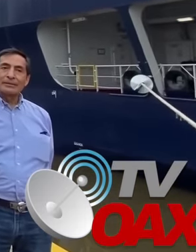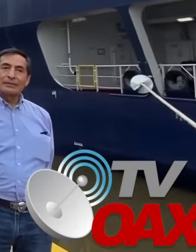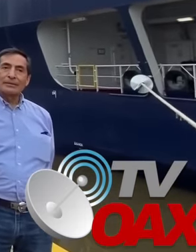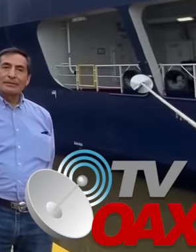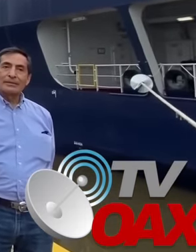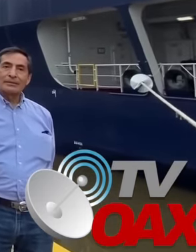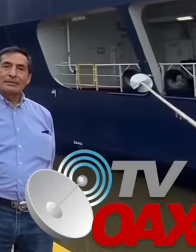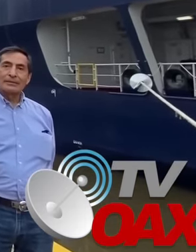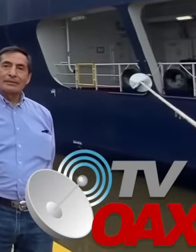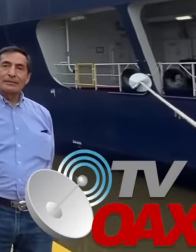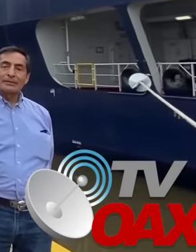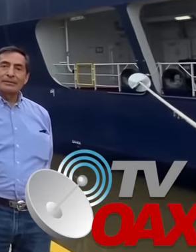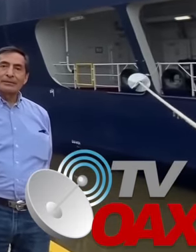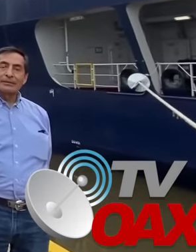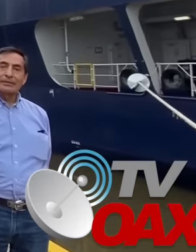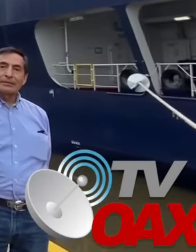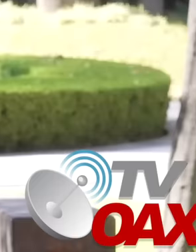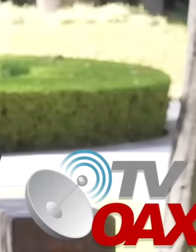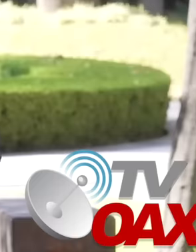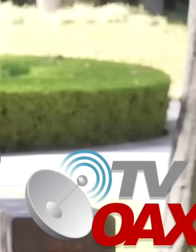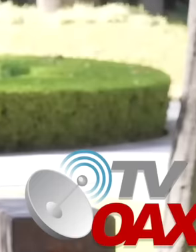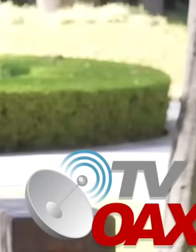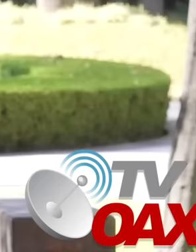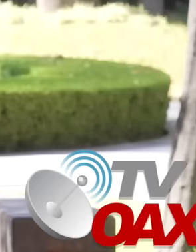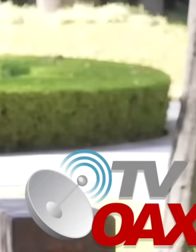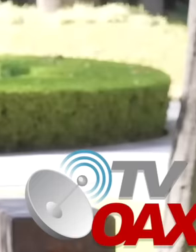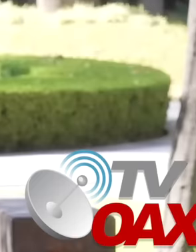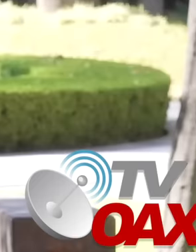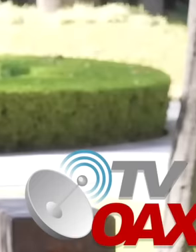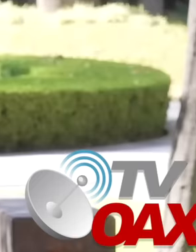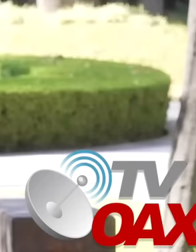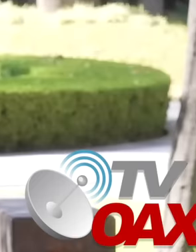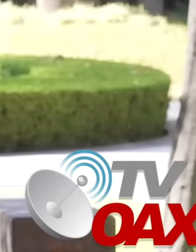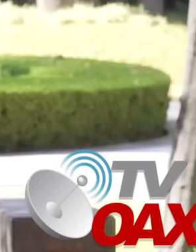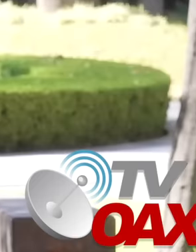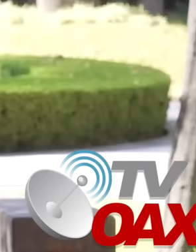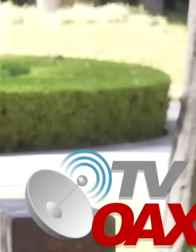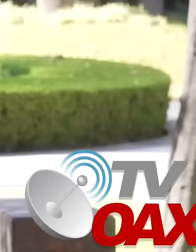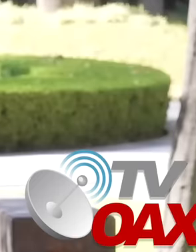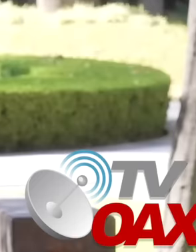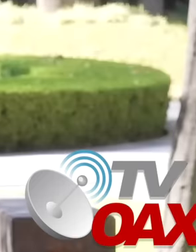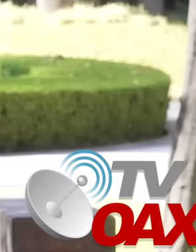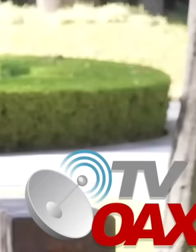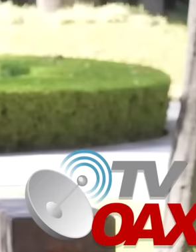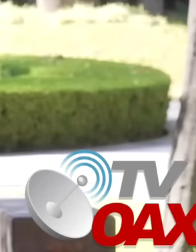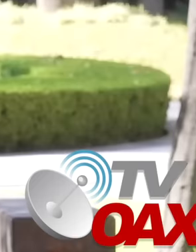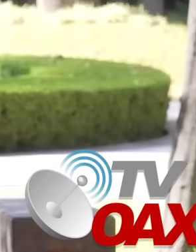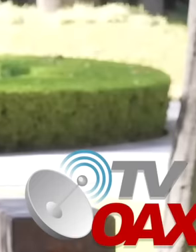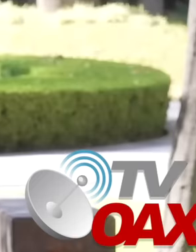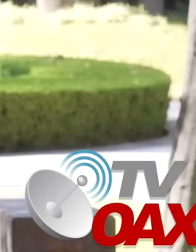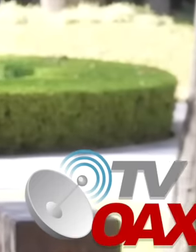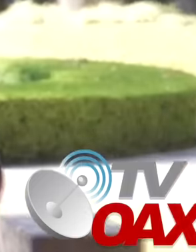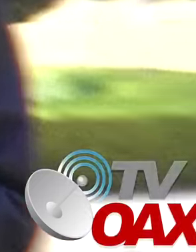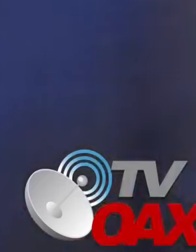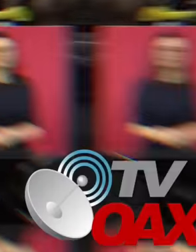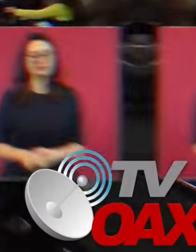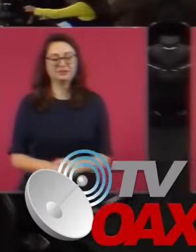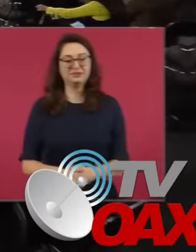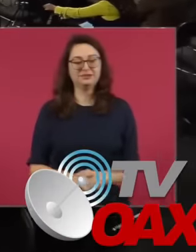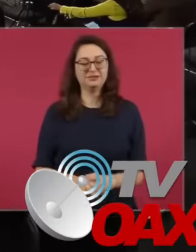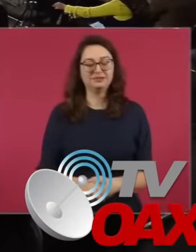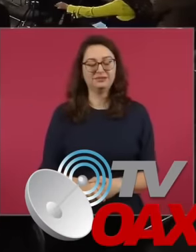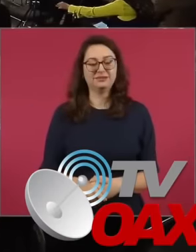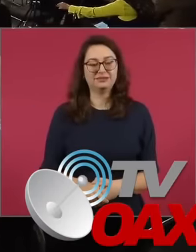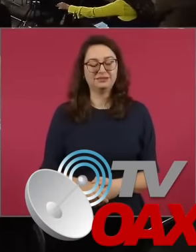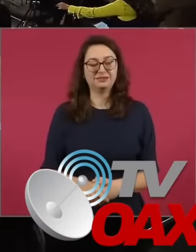que por muchos años estos estados y pueblos rurales estuvieron en completo abandono.